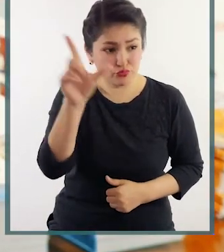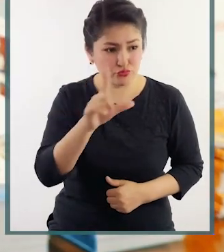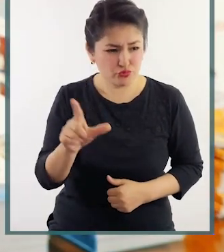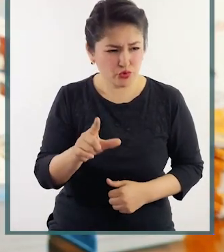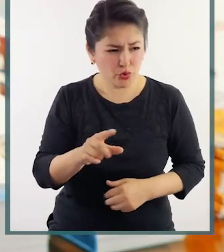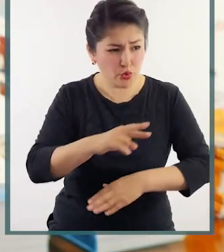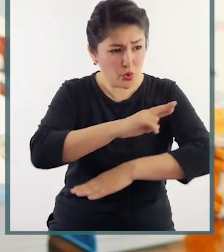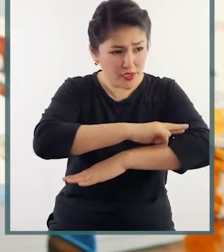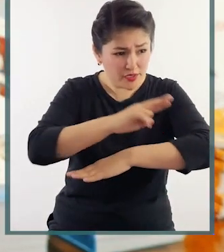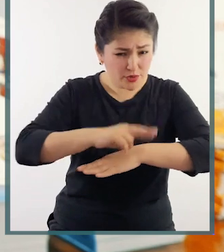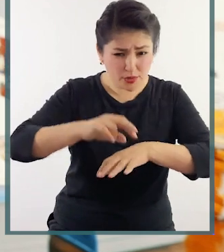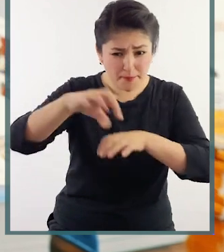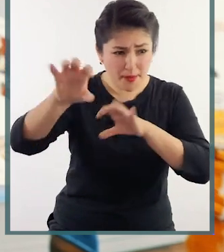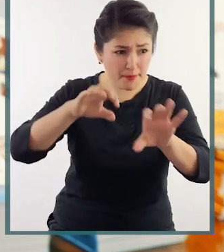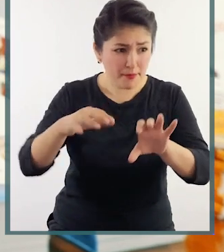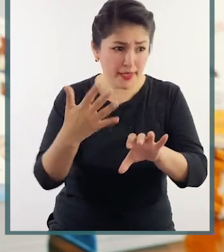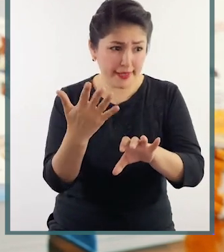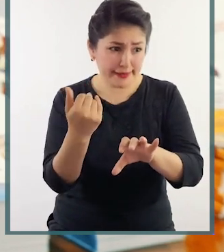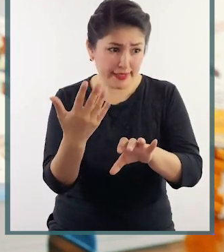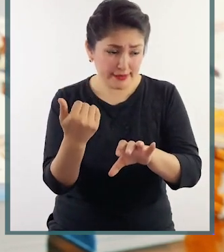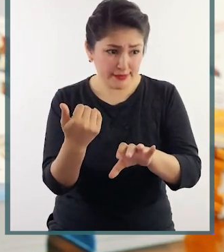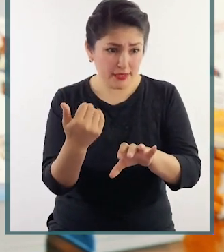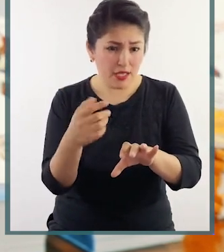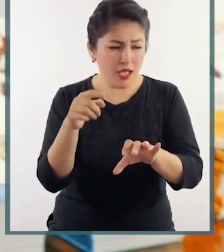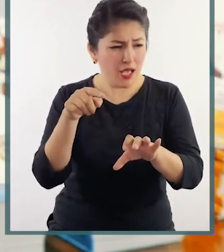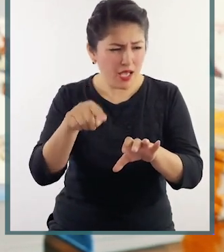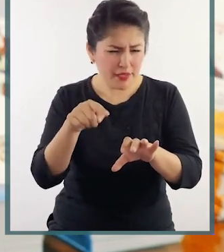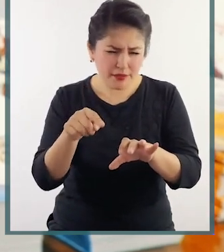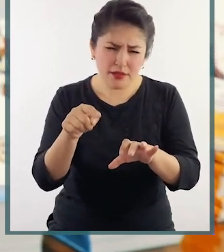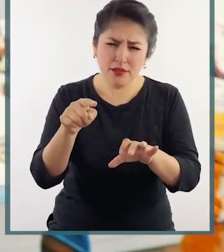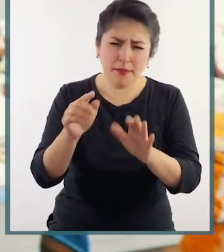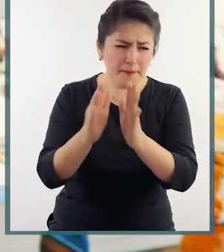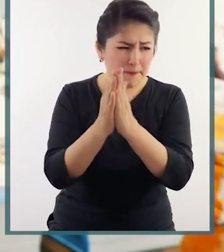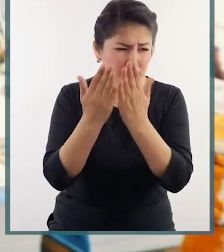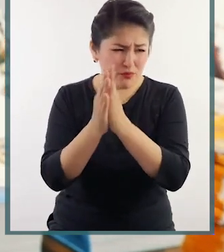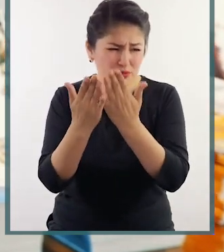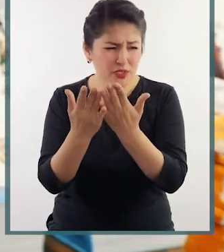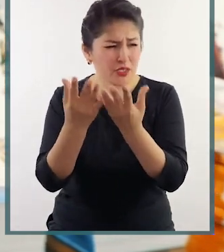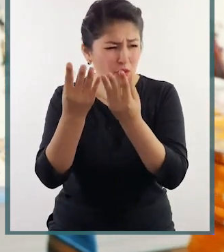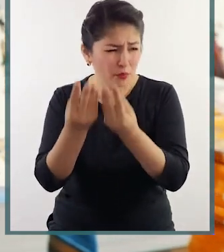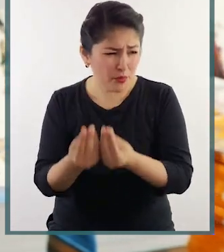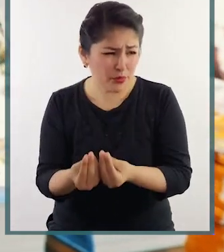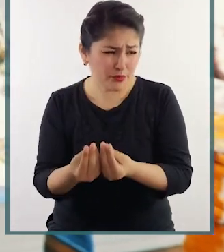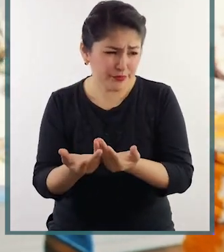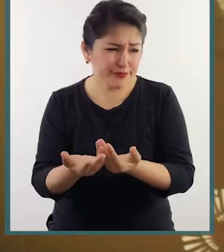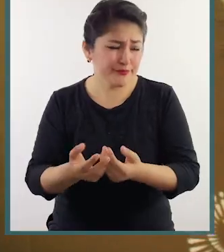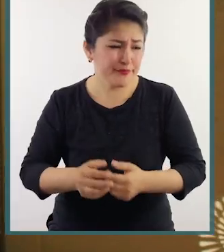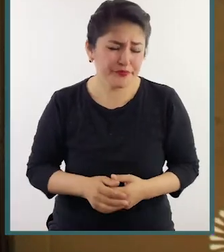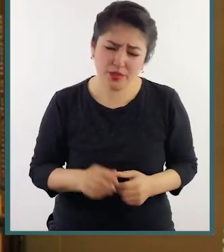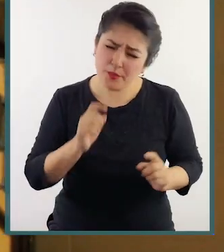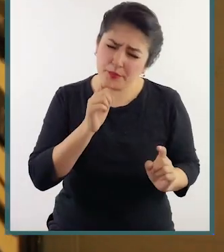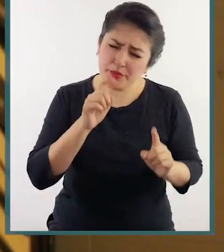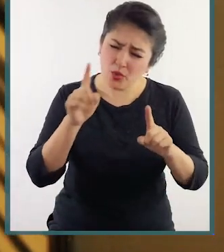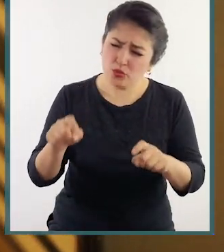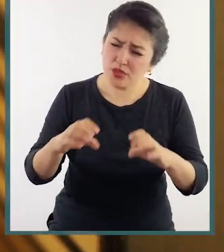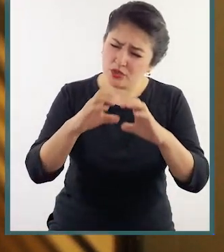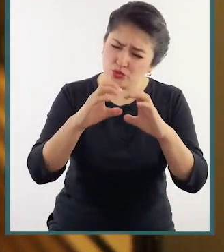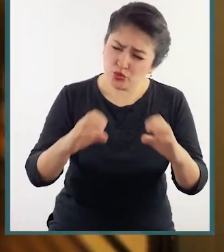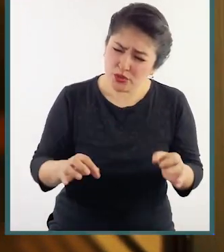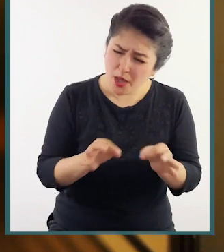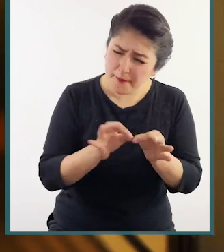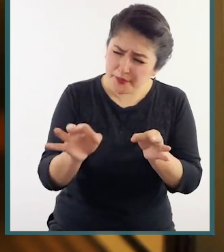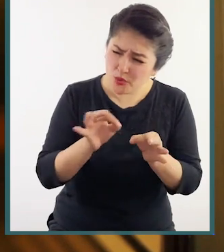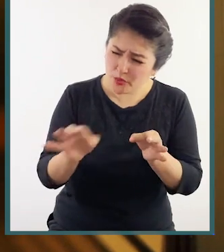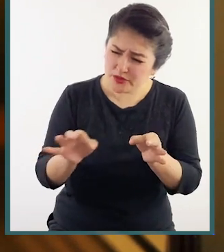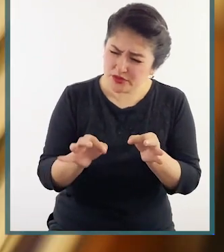regiones del país específicamente, en regiones donde hay el menor número de bibliotecas públicas. ¿Y estas ciudades,